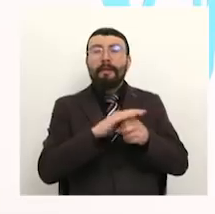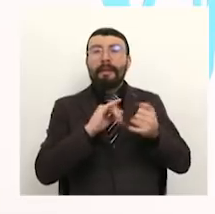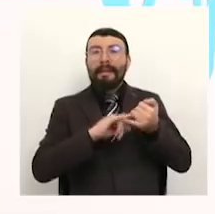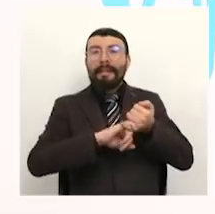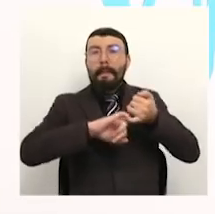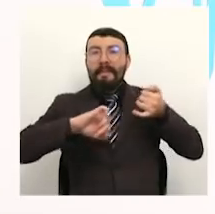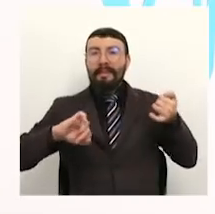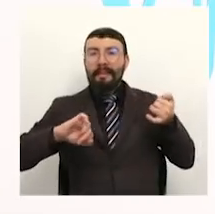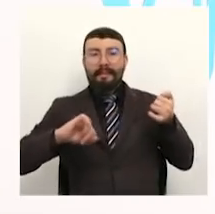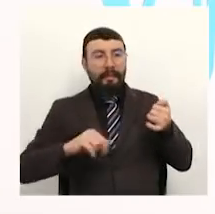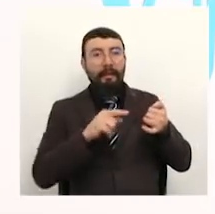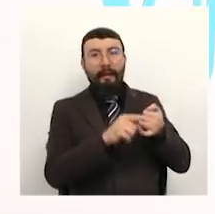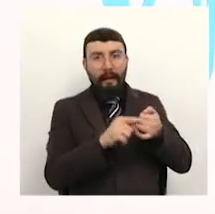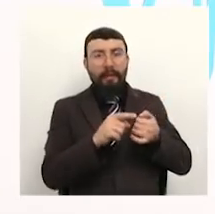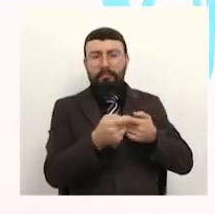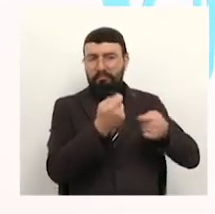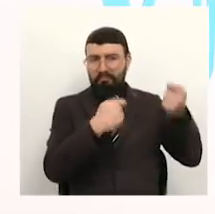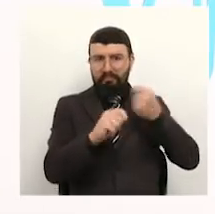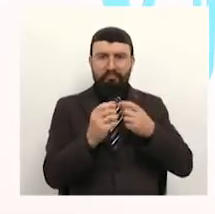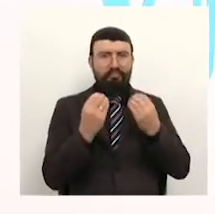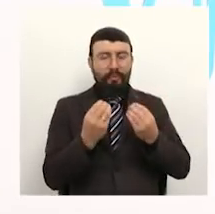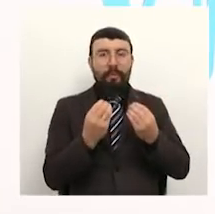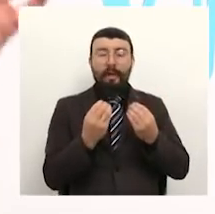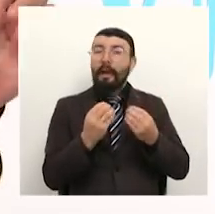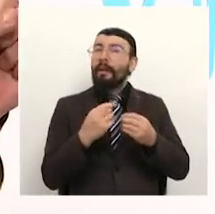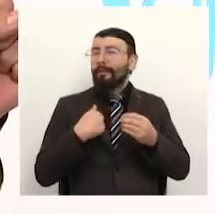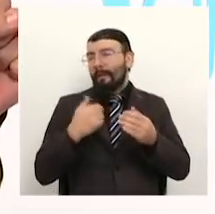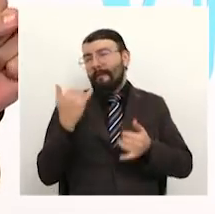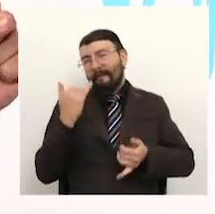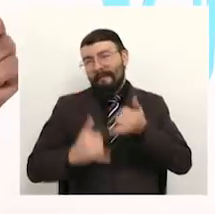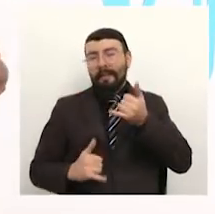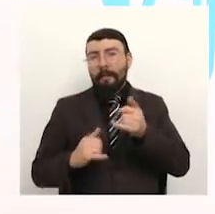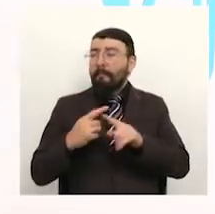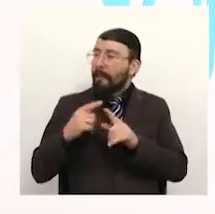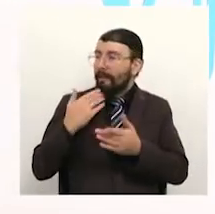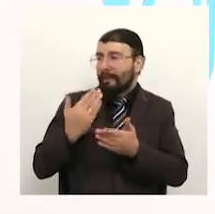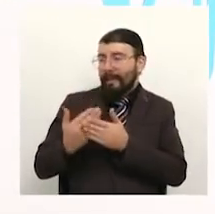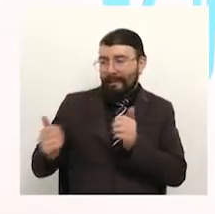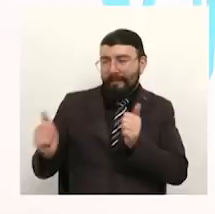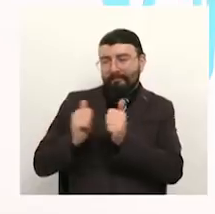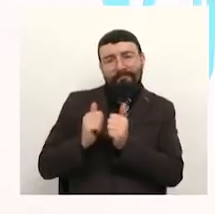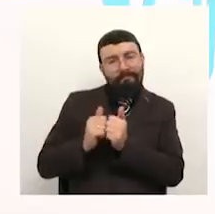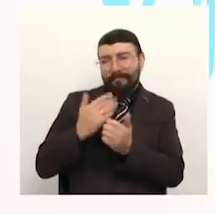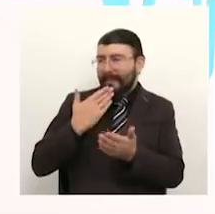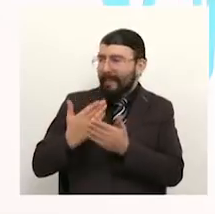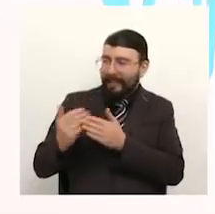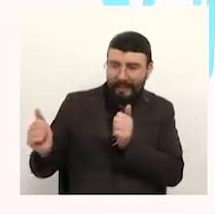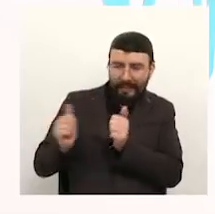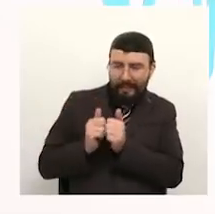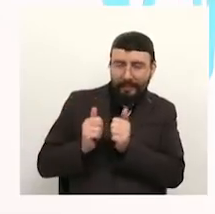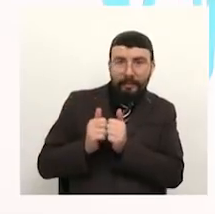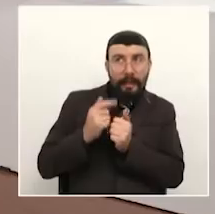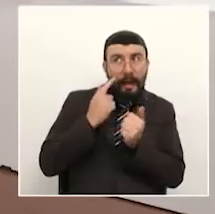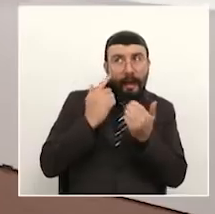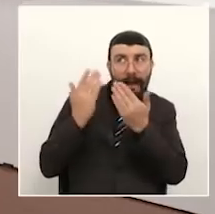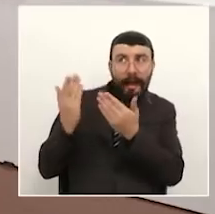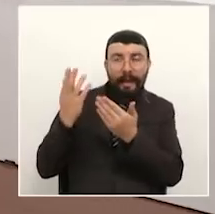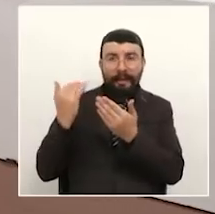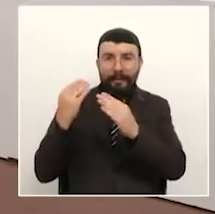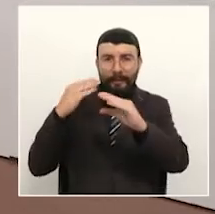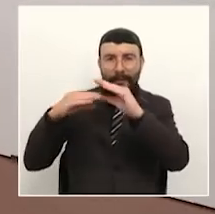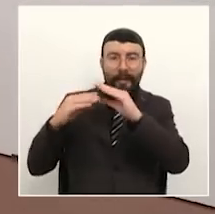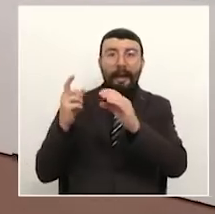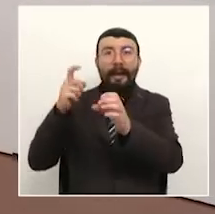conseguir toda la línea de productos nuestros voy a despedir el programa agradeciendo la doctora dama por acompañarnos en este programa y con una de las notas que